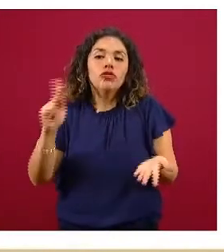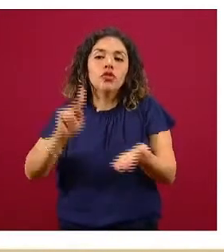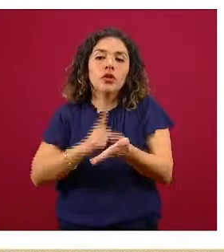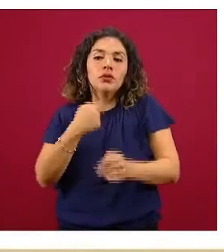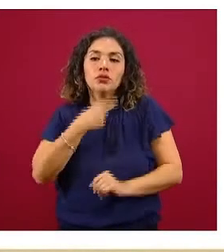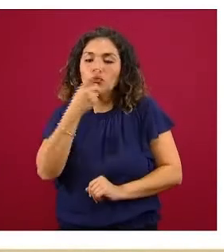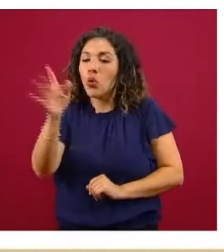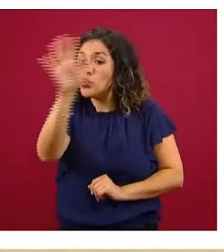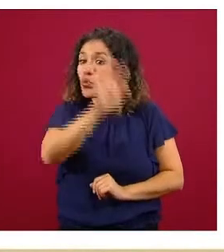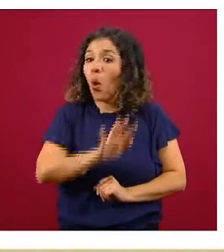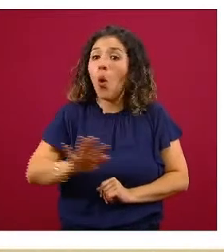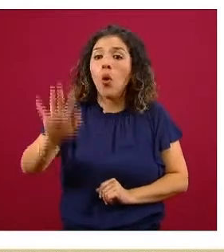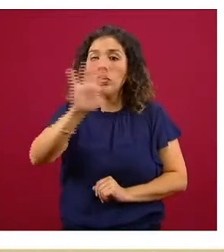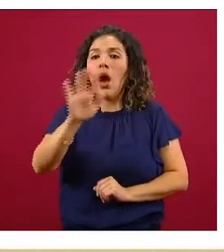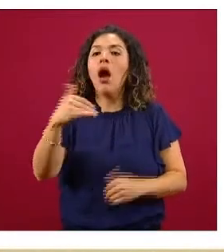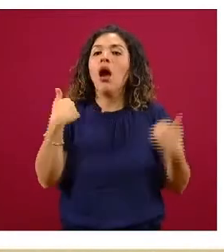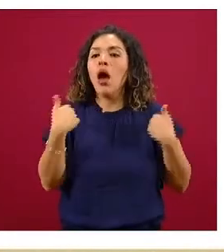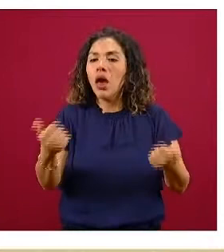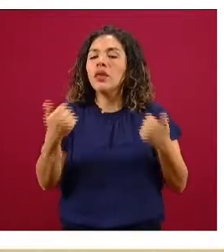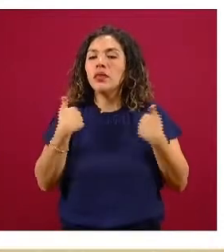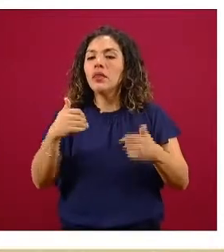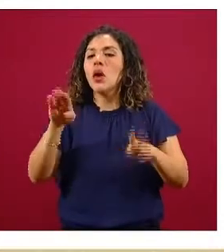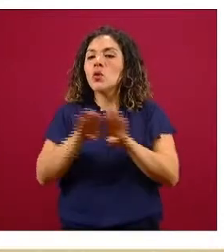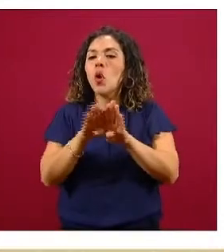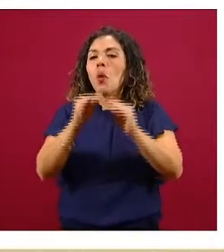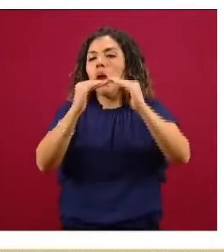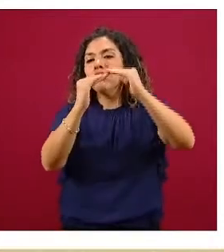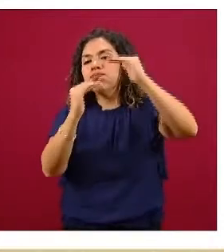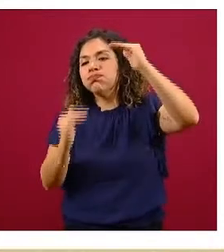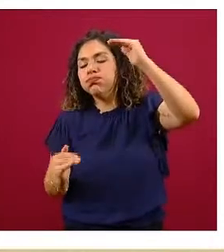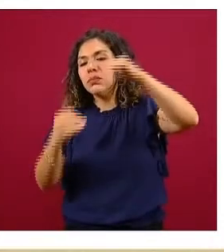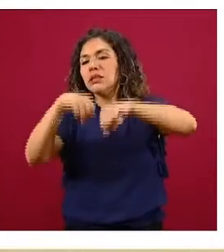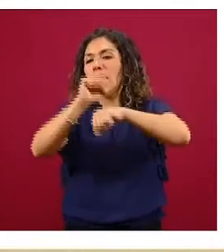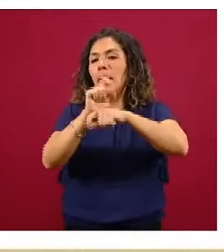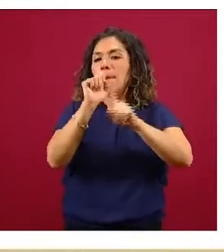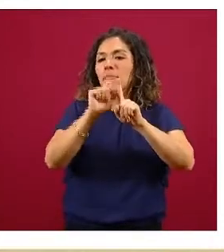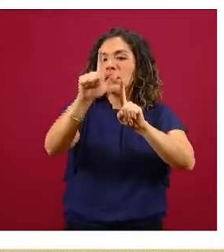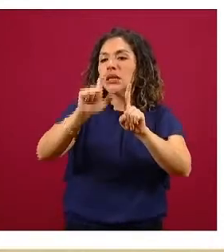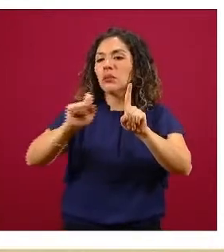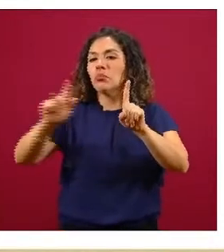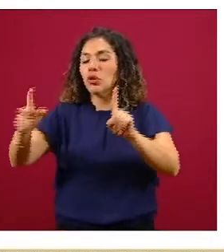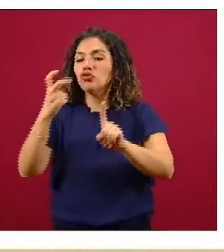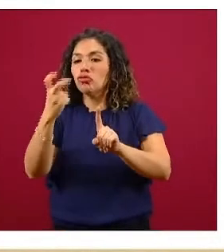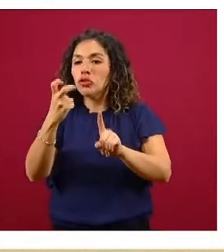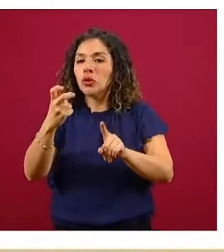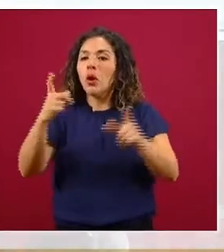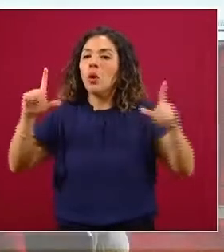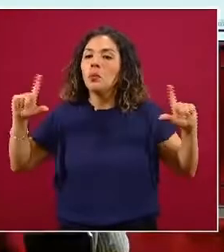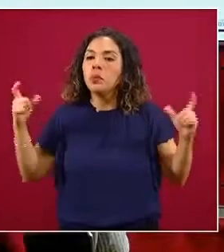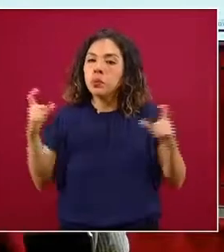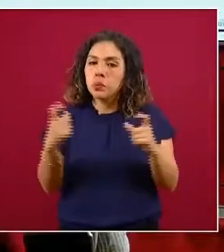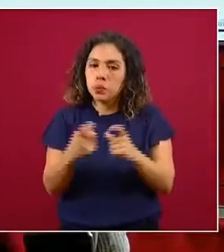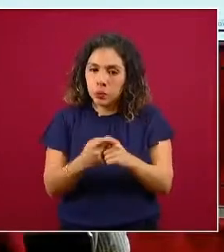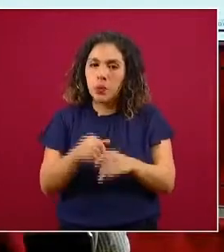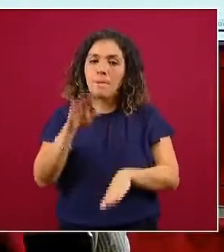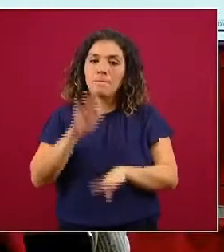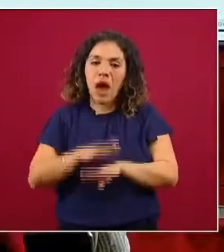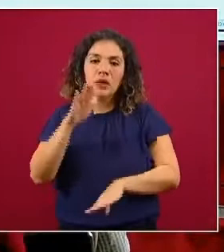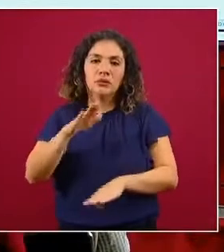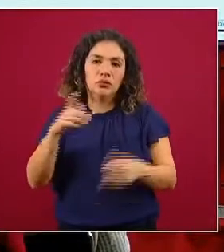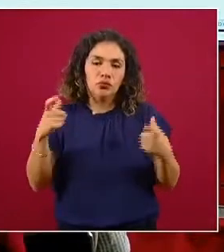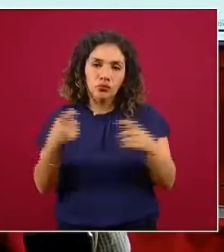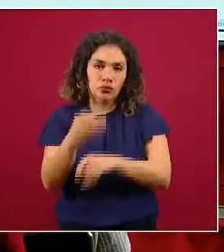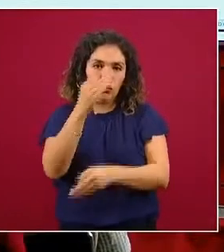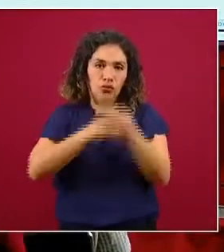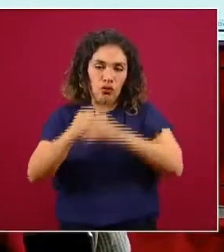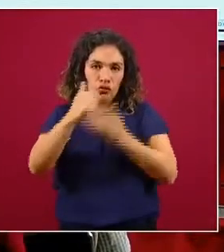nuevamente todas producen el descenso que vimos de la 27 a la 28, lo que contribuye al descenso general de toda la